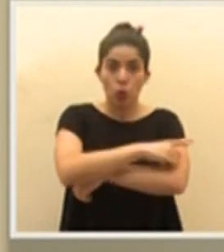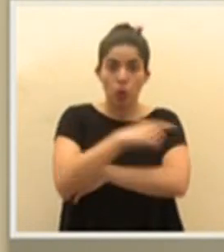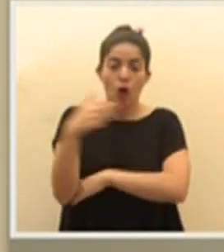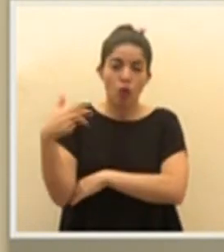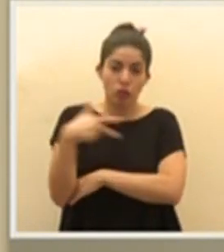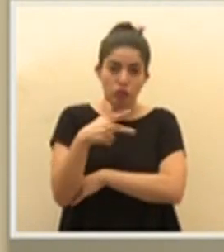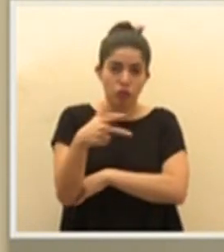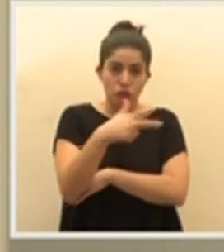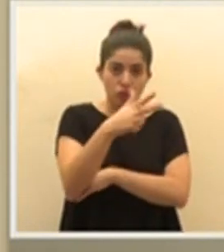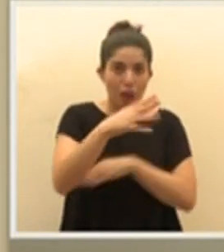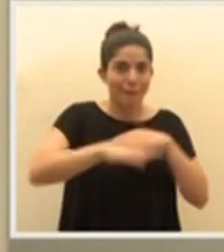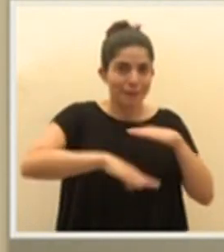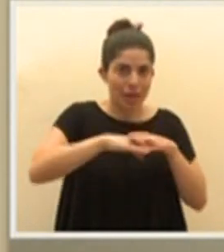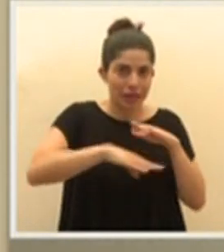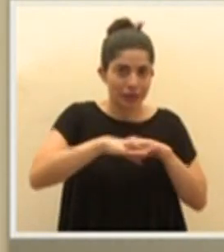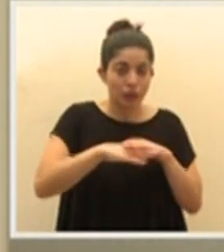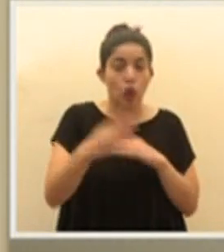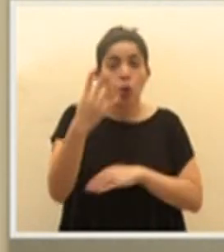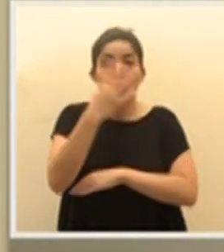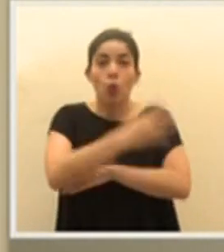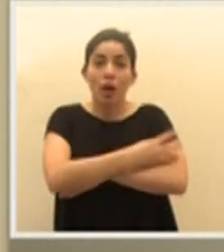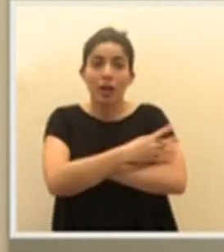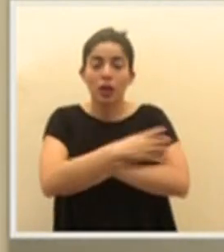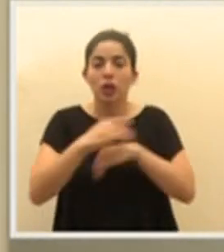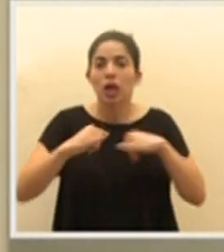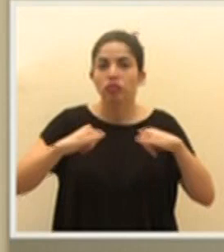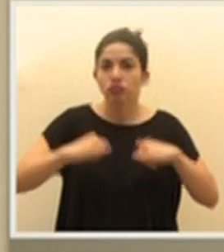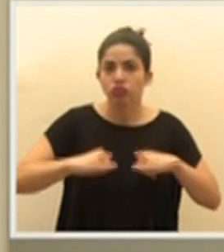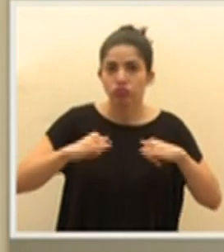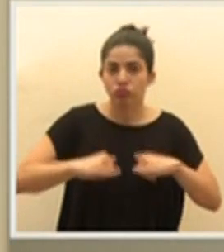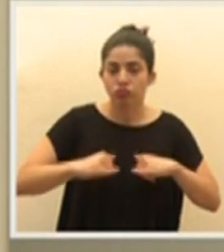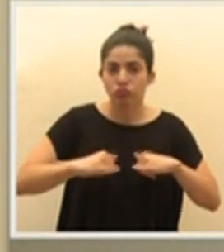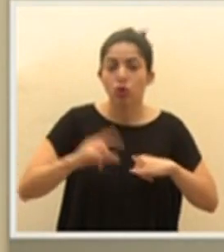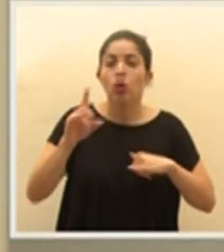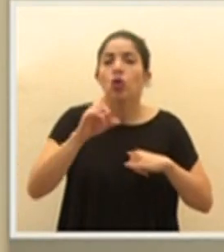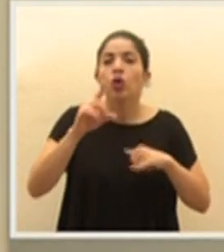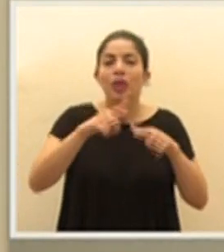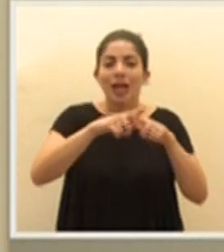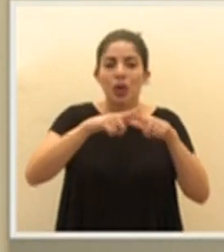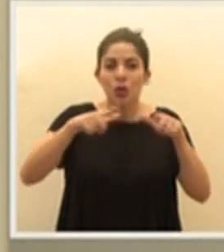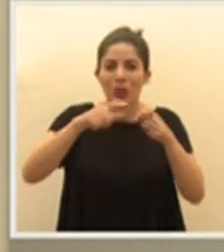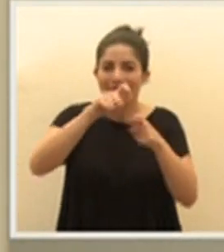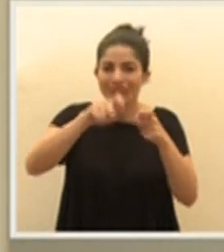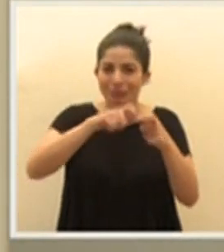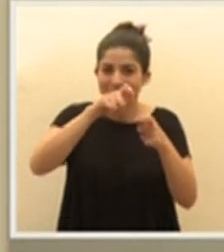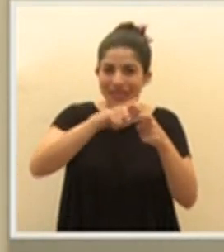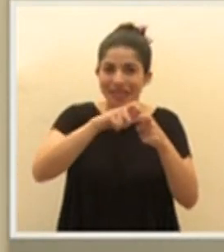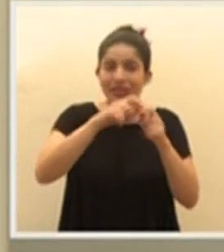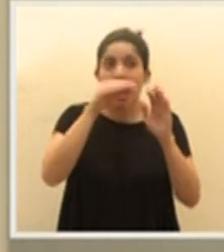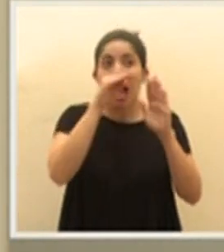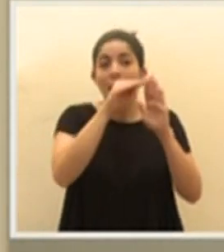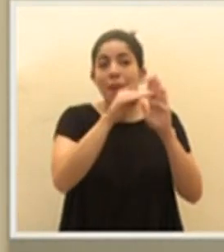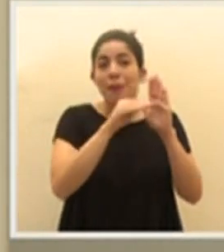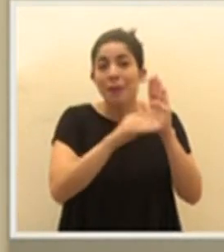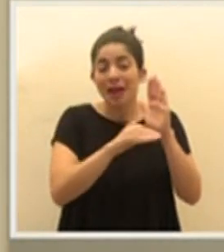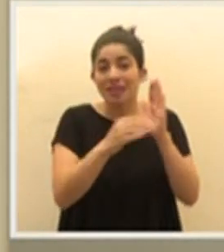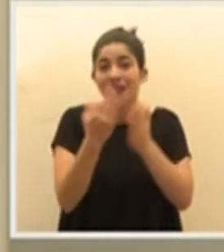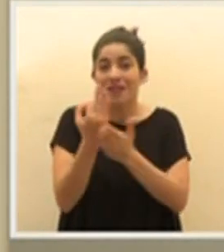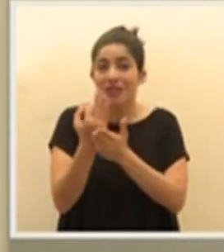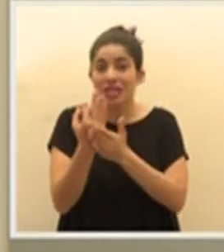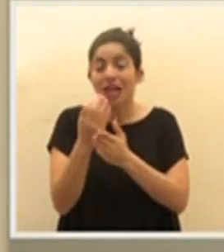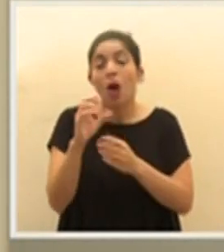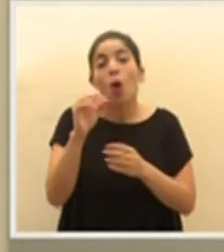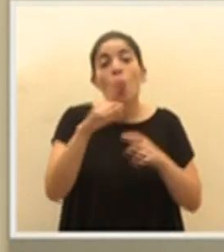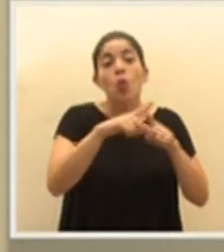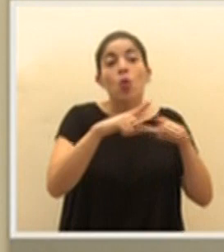como máximo y 4 días en permanencia en los puntos, ya sea almacenes fiscales o puntos